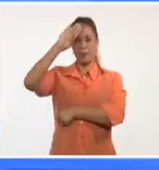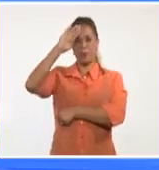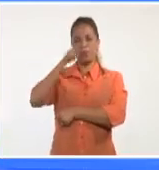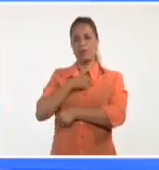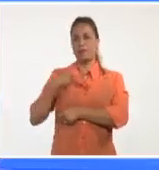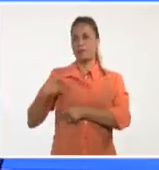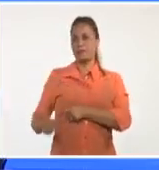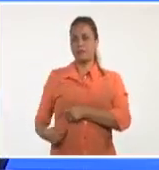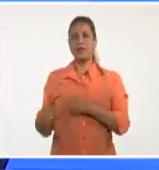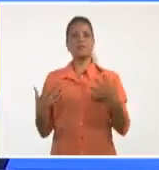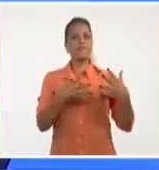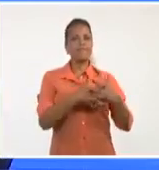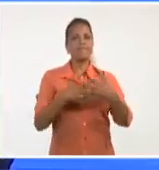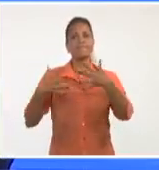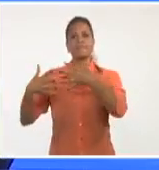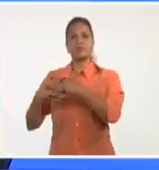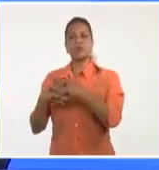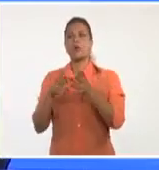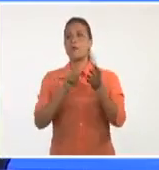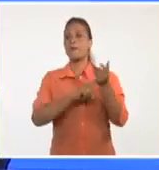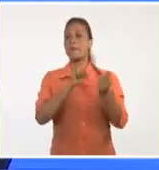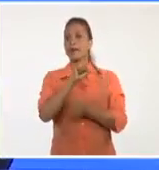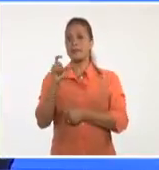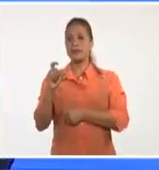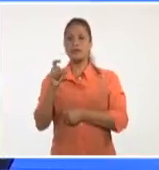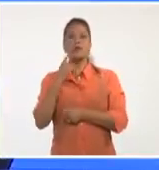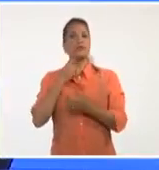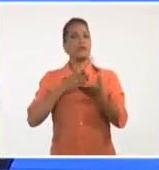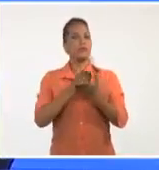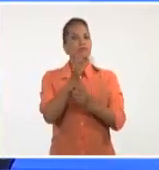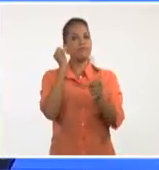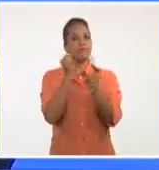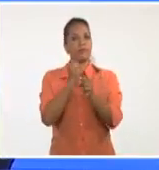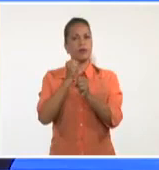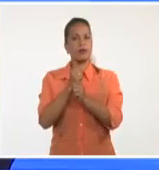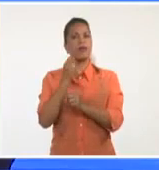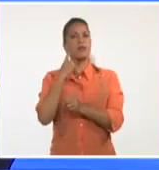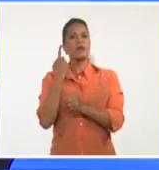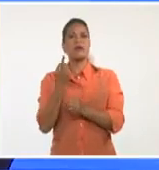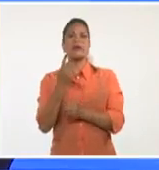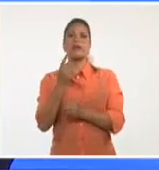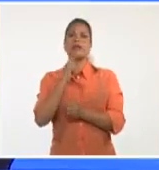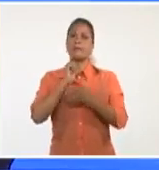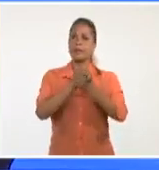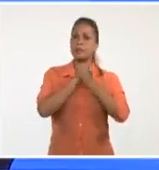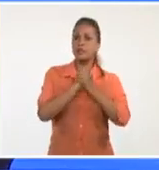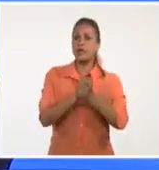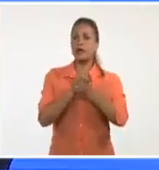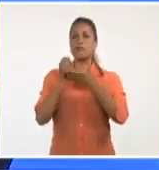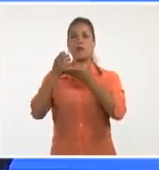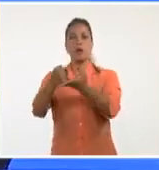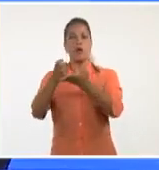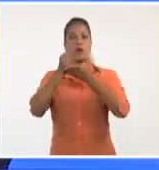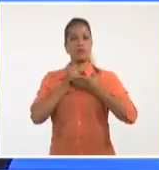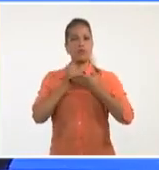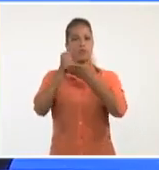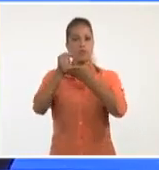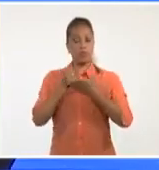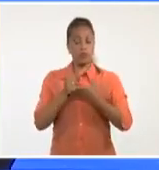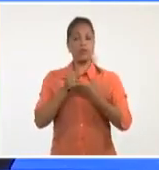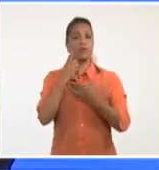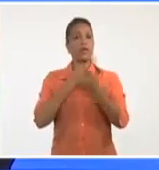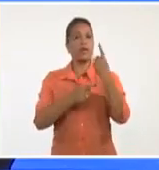vínculos interpartidistas, basados en la igualdad, el respeto mutuo, la amistad y la cooperación, constituyen un referente y un